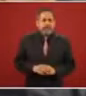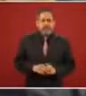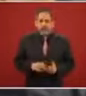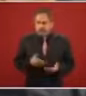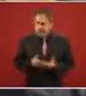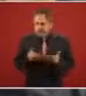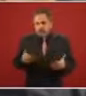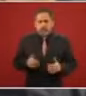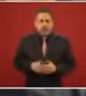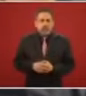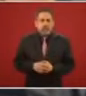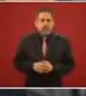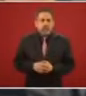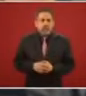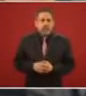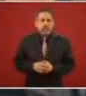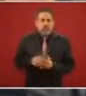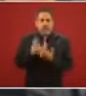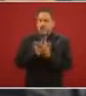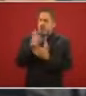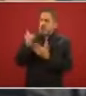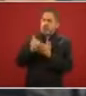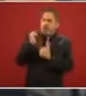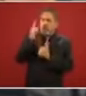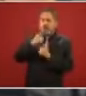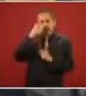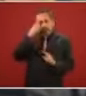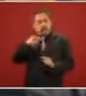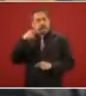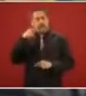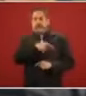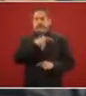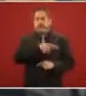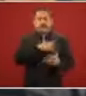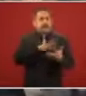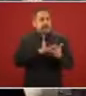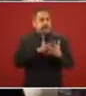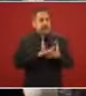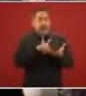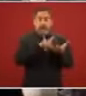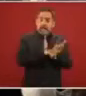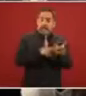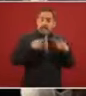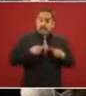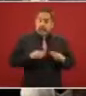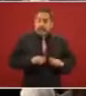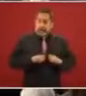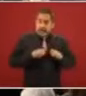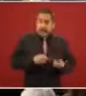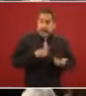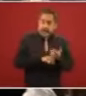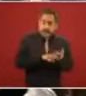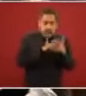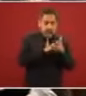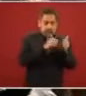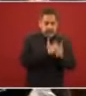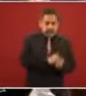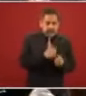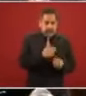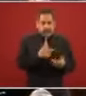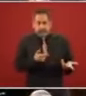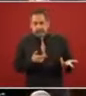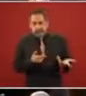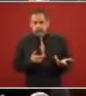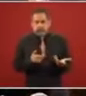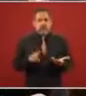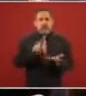algún proyecto particular para los presos que se encuentran en estas cárceles? Digo, ya se ha planteado el tema de la